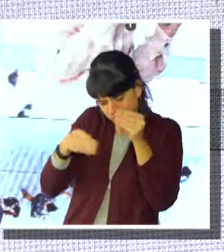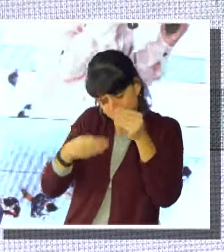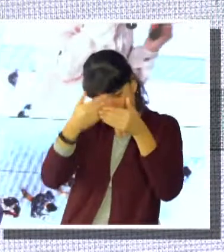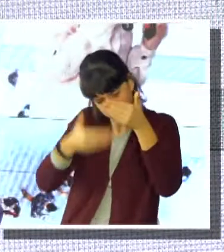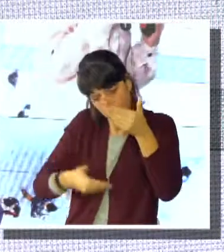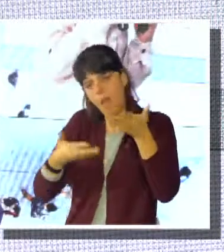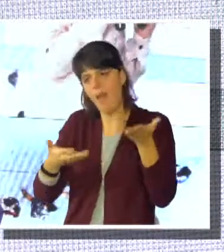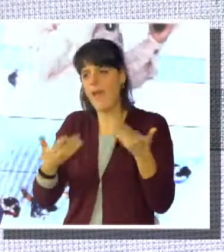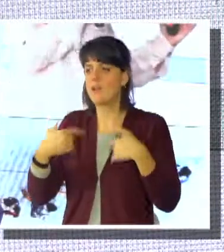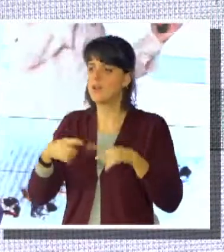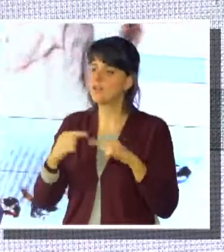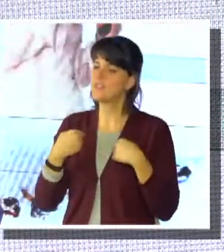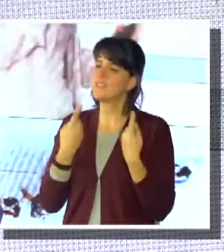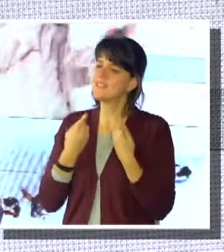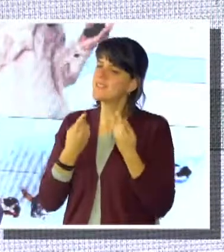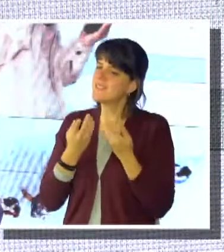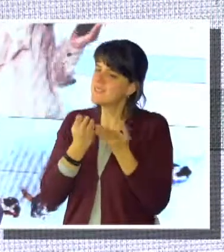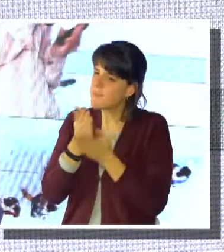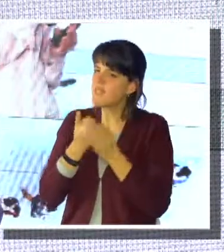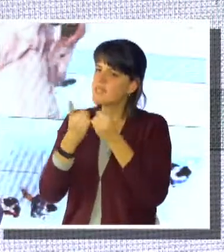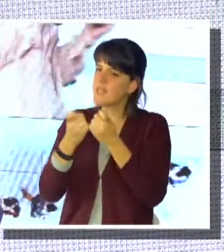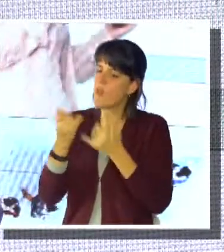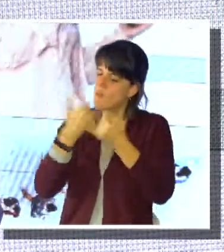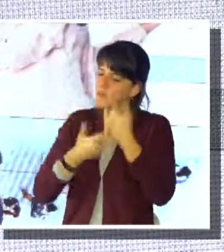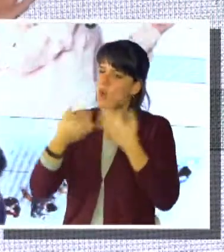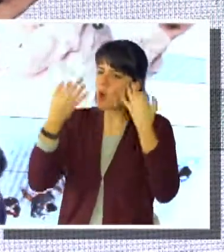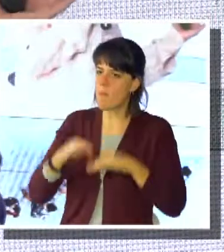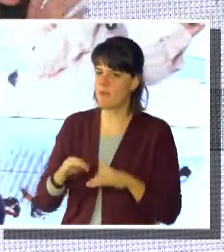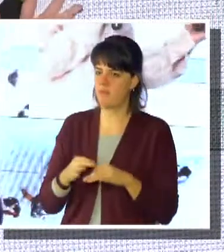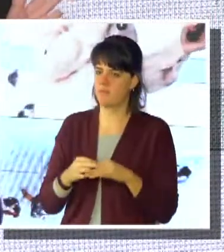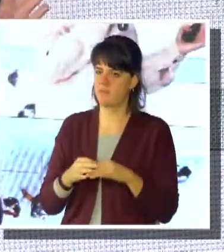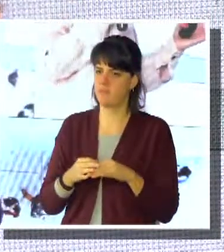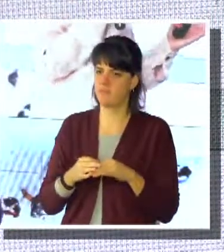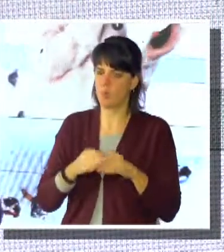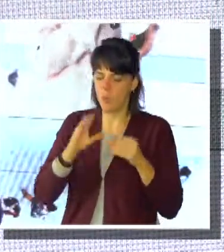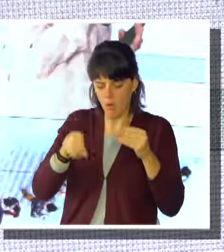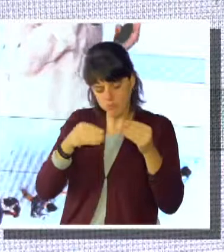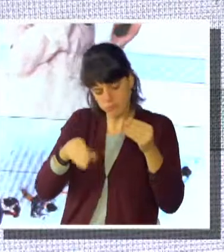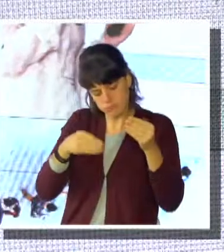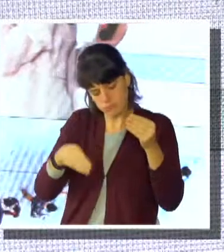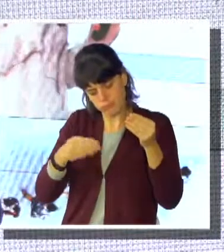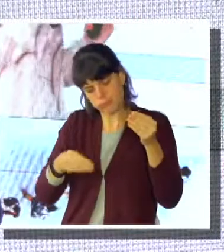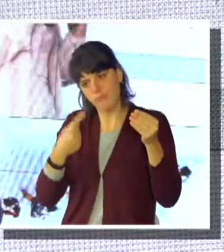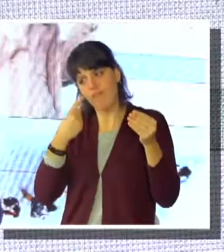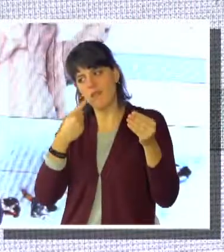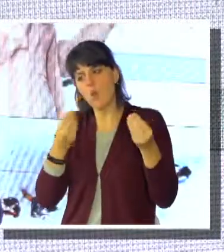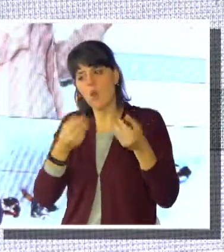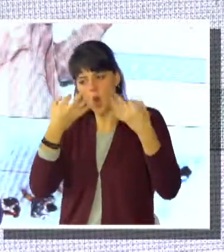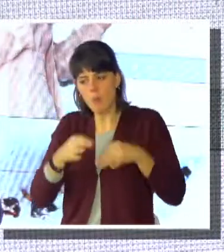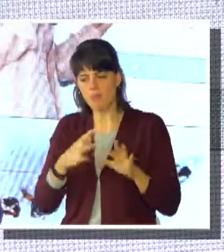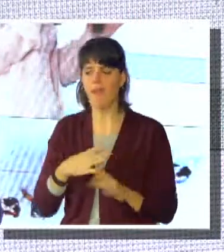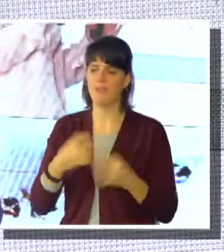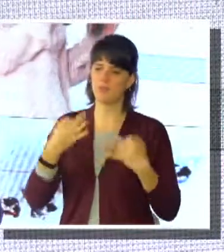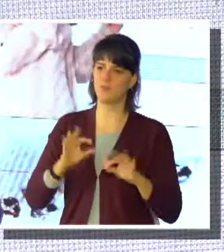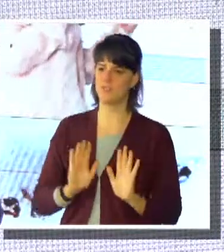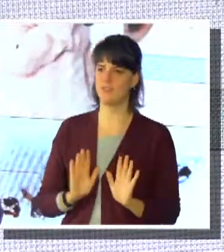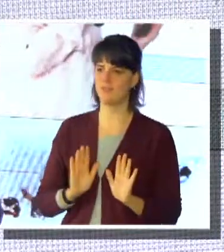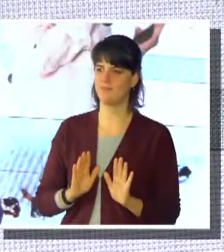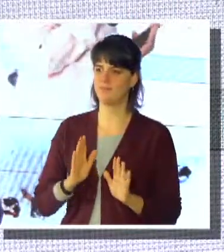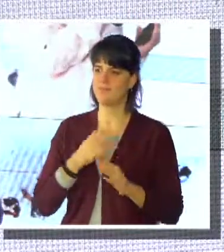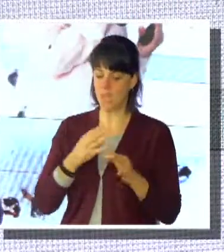solo lugar, los tenemos que ir a buscar por varios lugares, ni siquiera los datos que de un mismo tema están en un solo lugar. Los datos